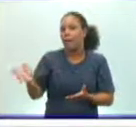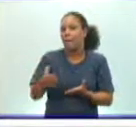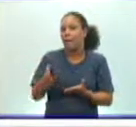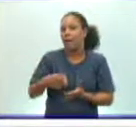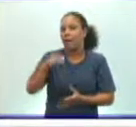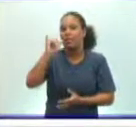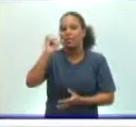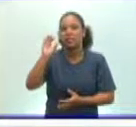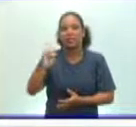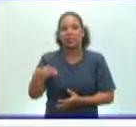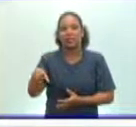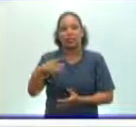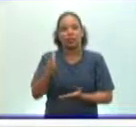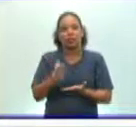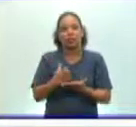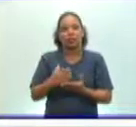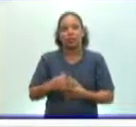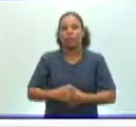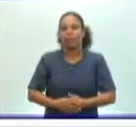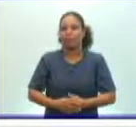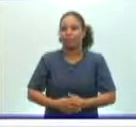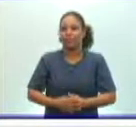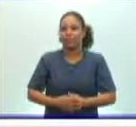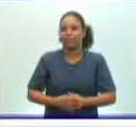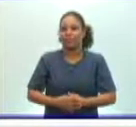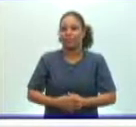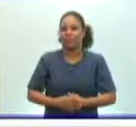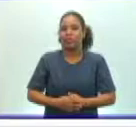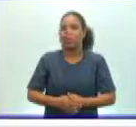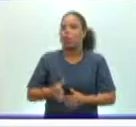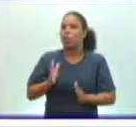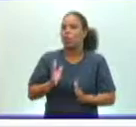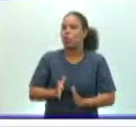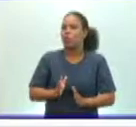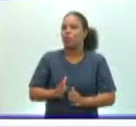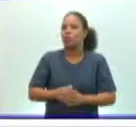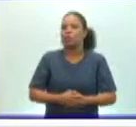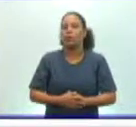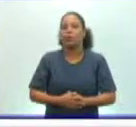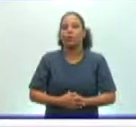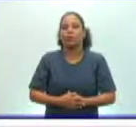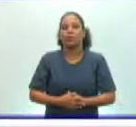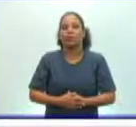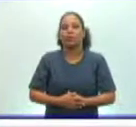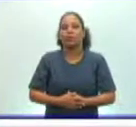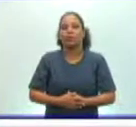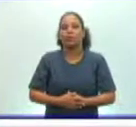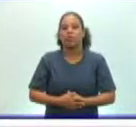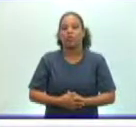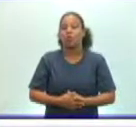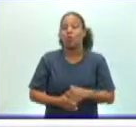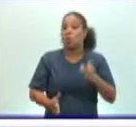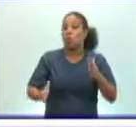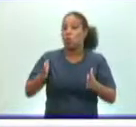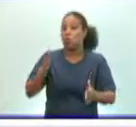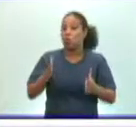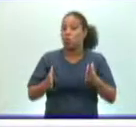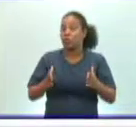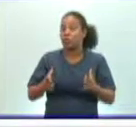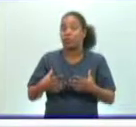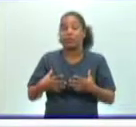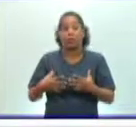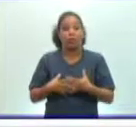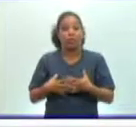de tu libro de texto. Continuemos entonces con los segmentos correspondientes